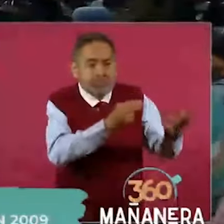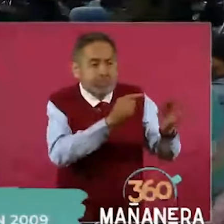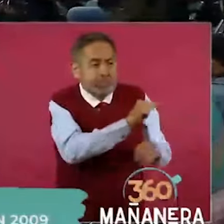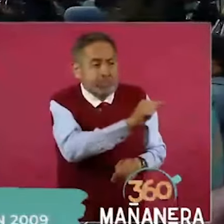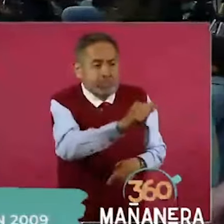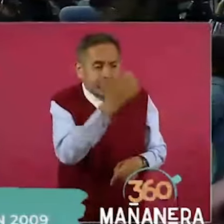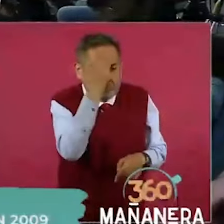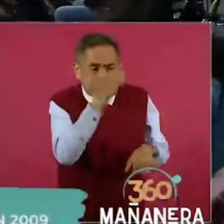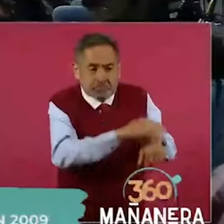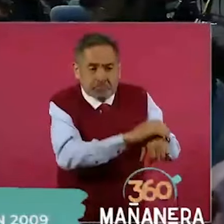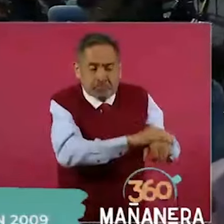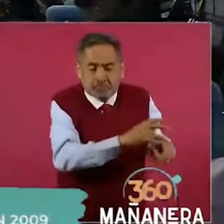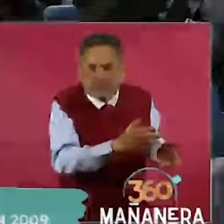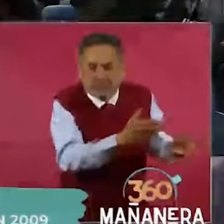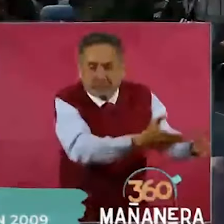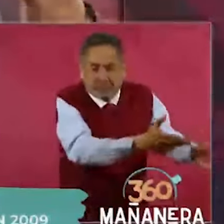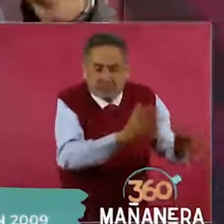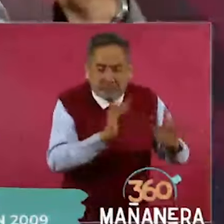y